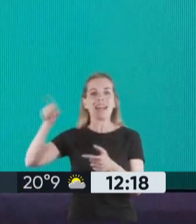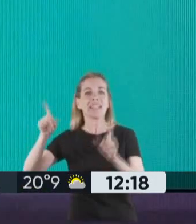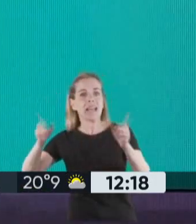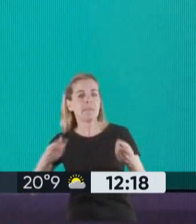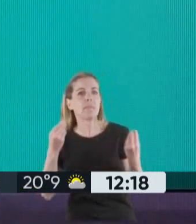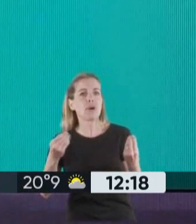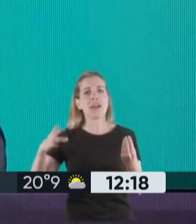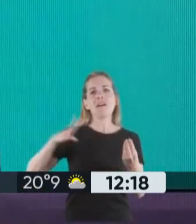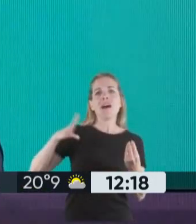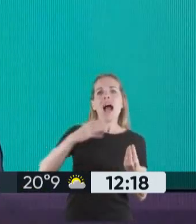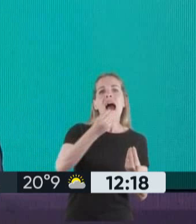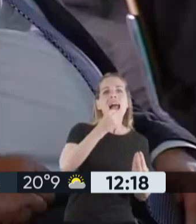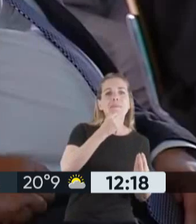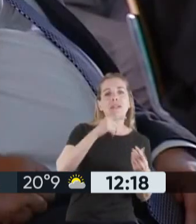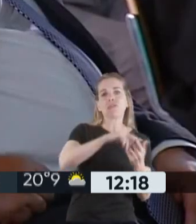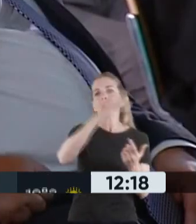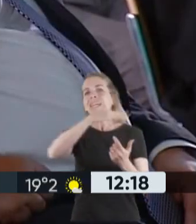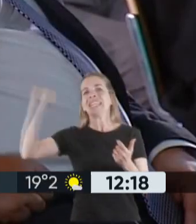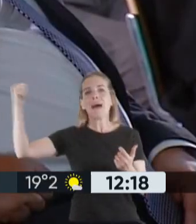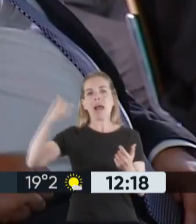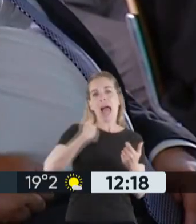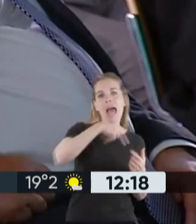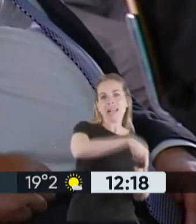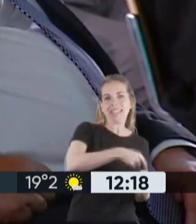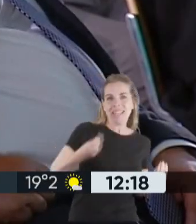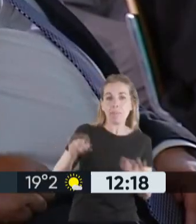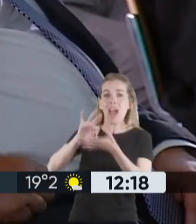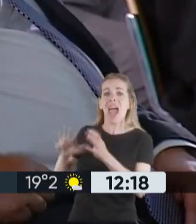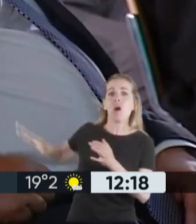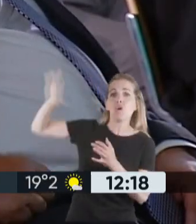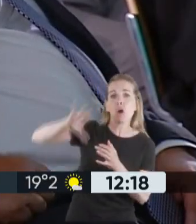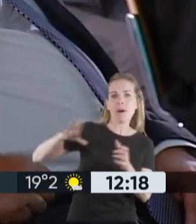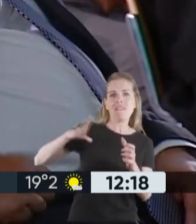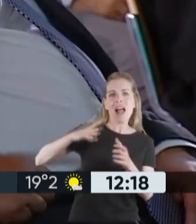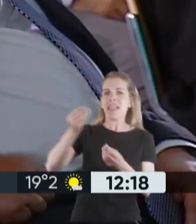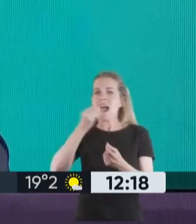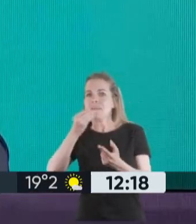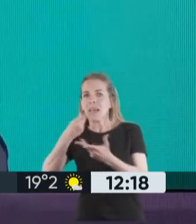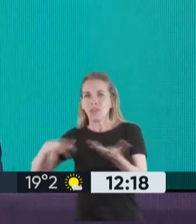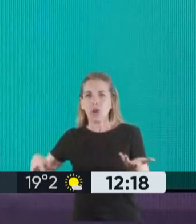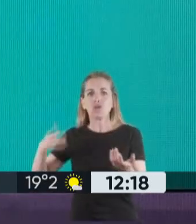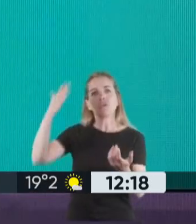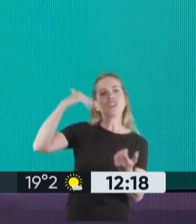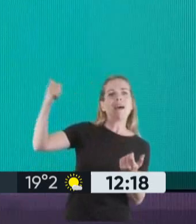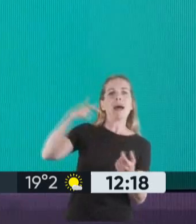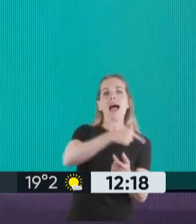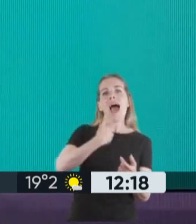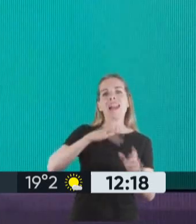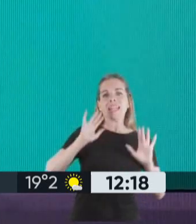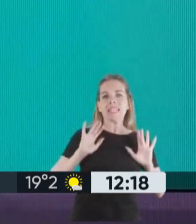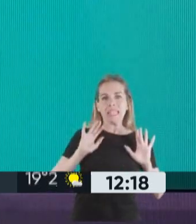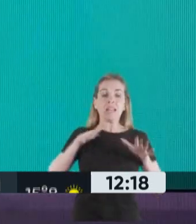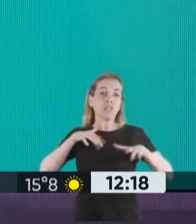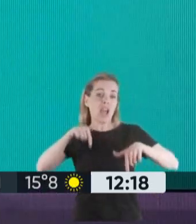esa guerra entre Rusia y Ucrania hace que los alimentos no lleguen a lugares que los necesitan. Y entonces esa